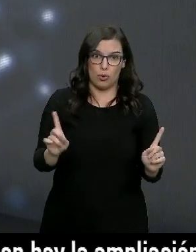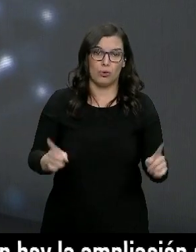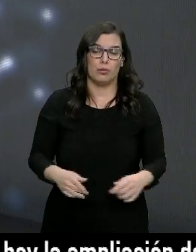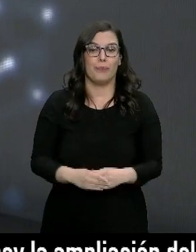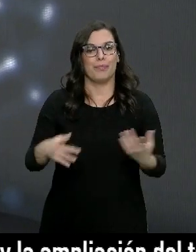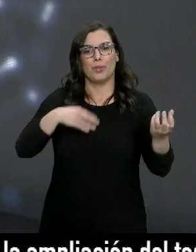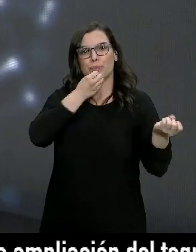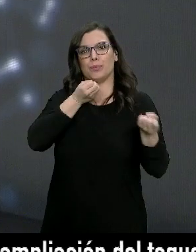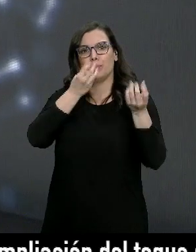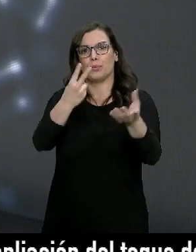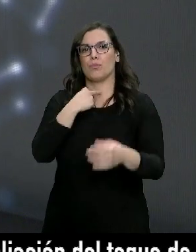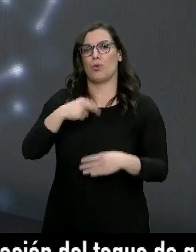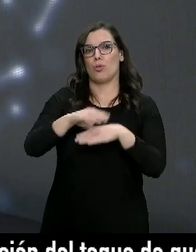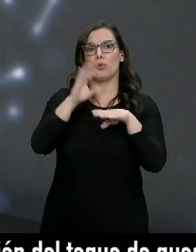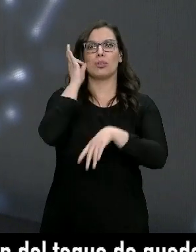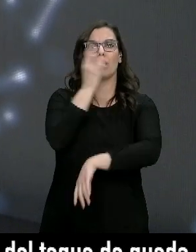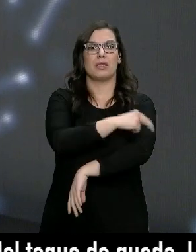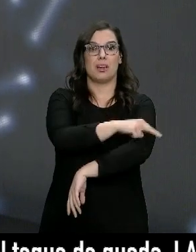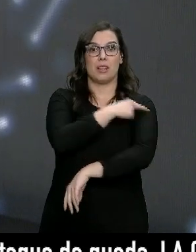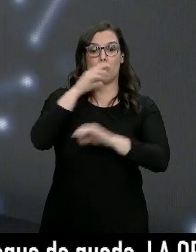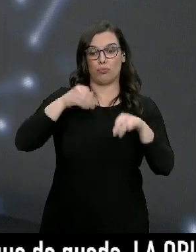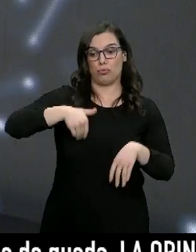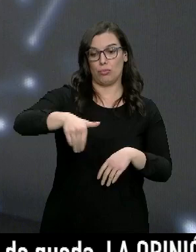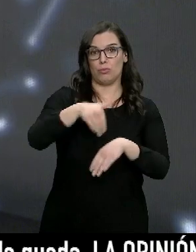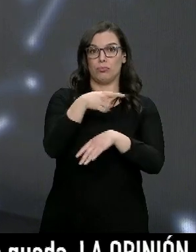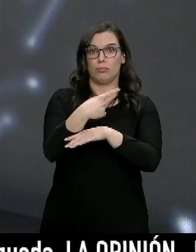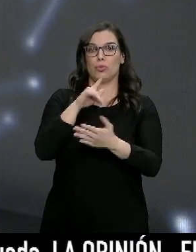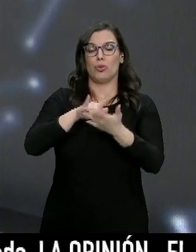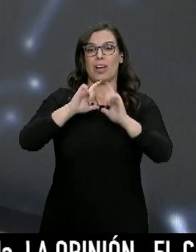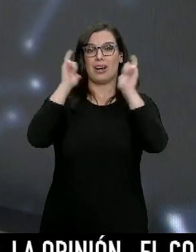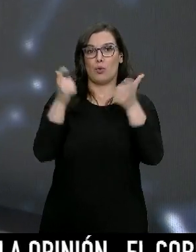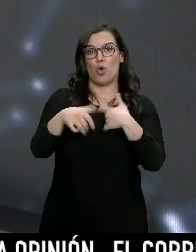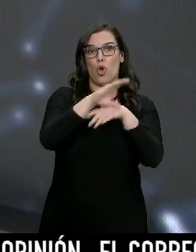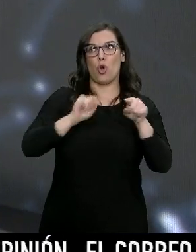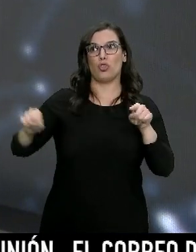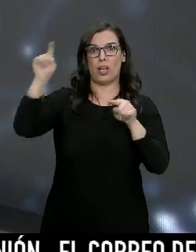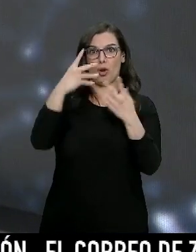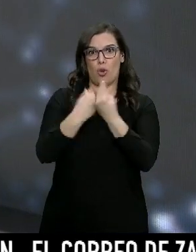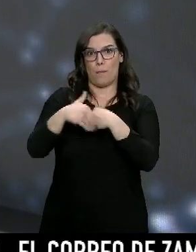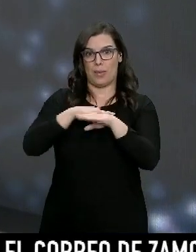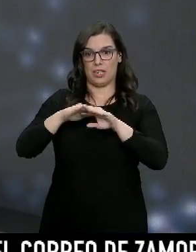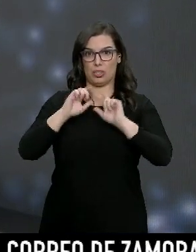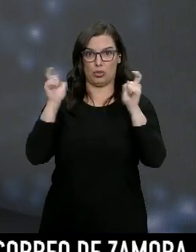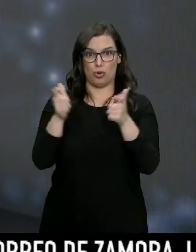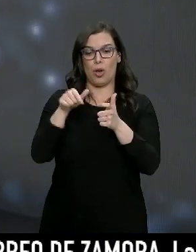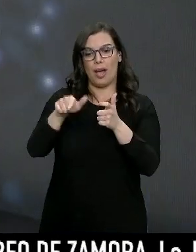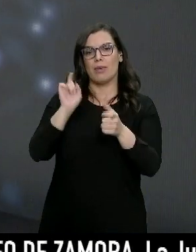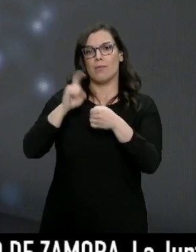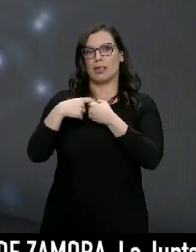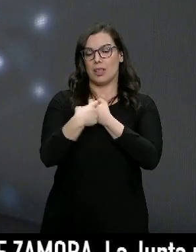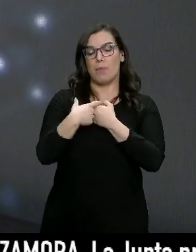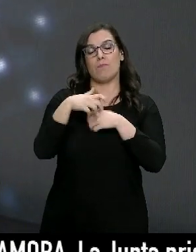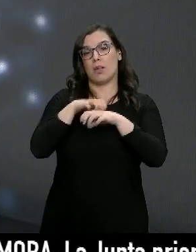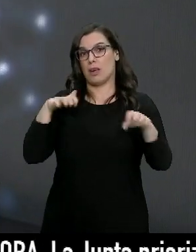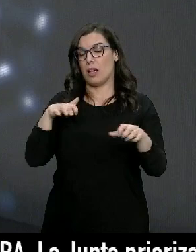Es el mensaje de la consejera de Sanidad a solo unas horas para la celebración de la Interterritorial de Salud. A esa reunión acude la mayoría de